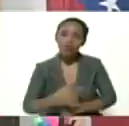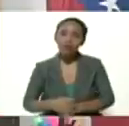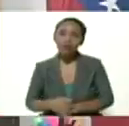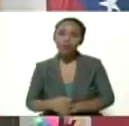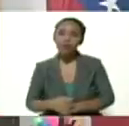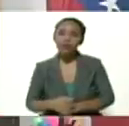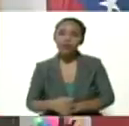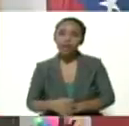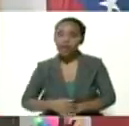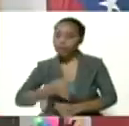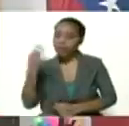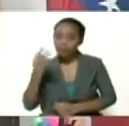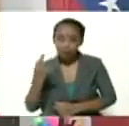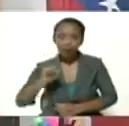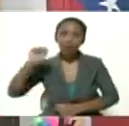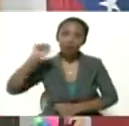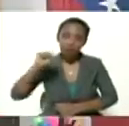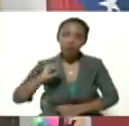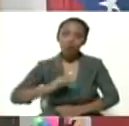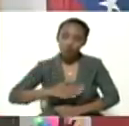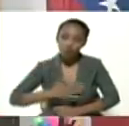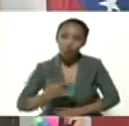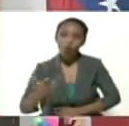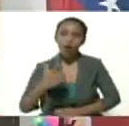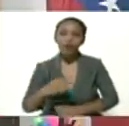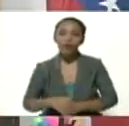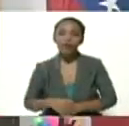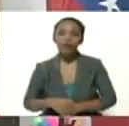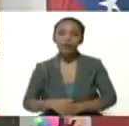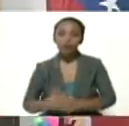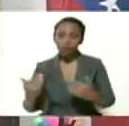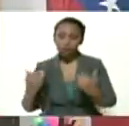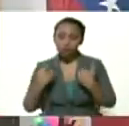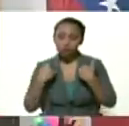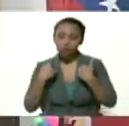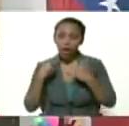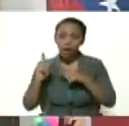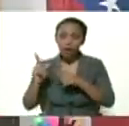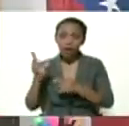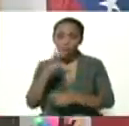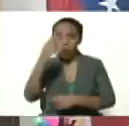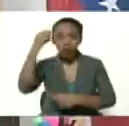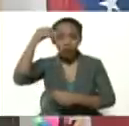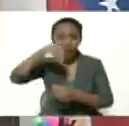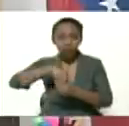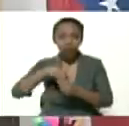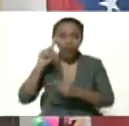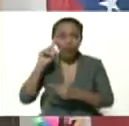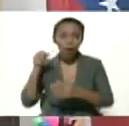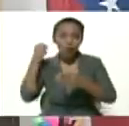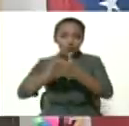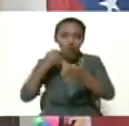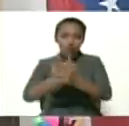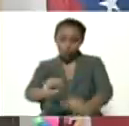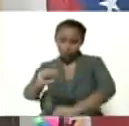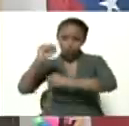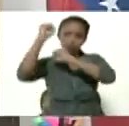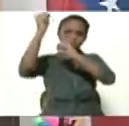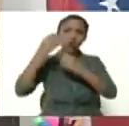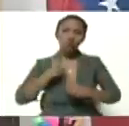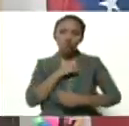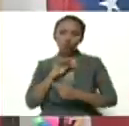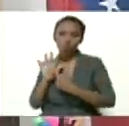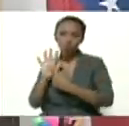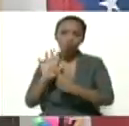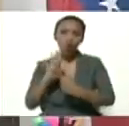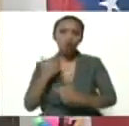valido la pena y vale la pena el sacrificio de esta cuarentena, la lucha heroica que estamos dando